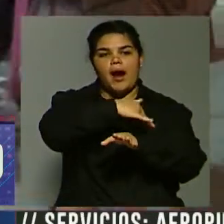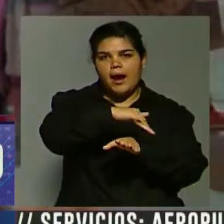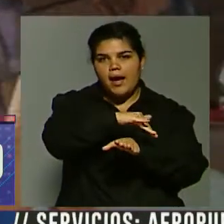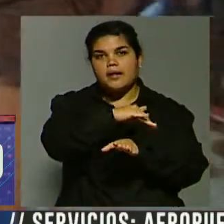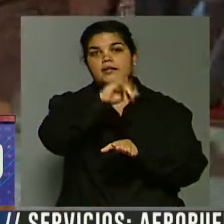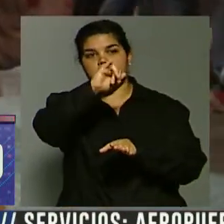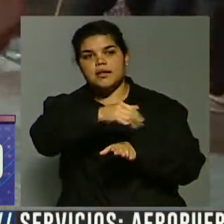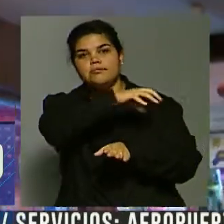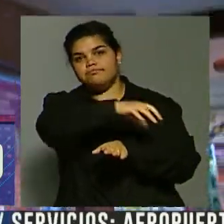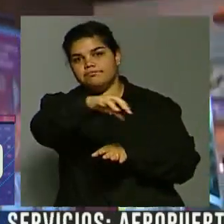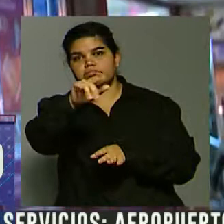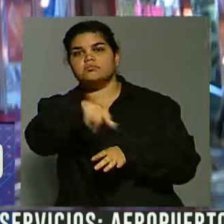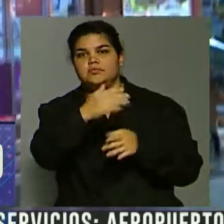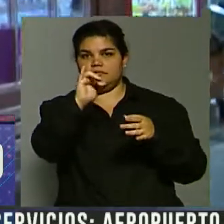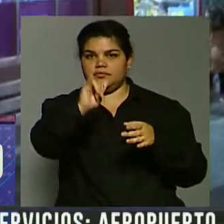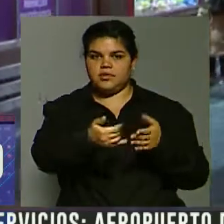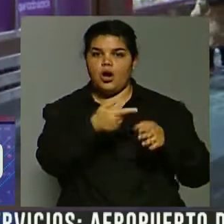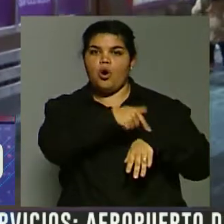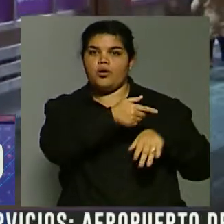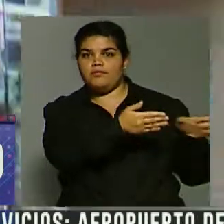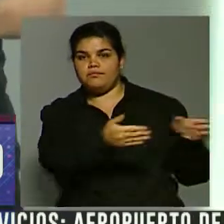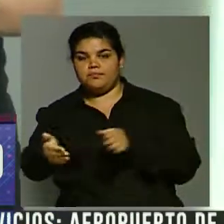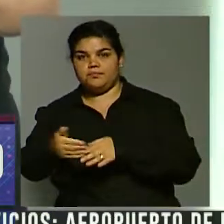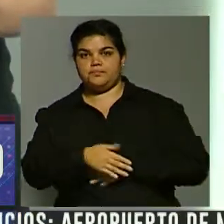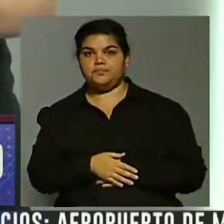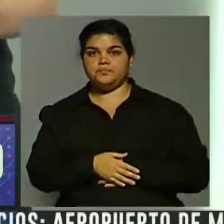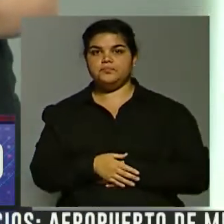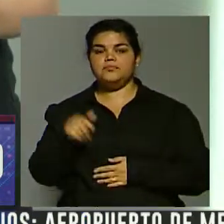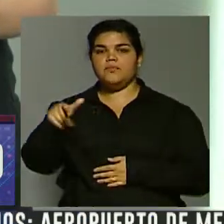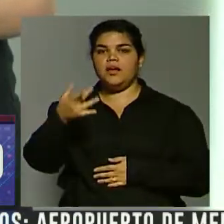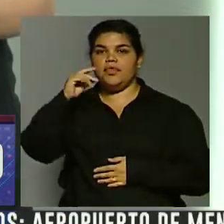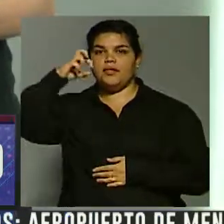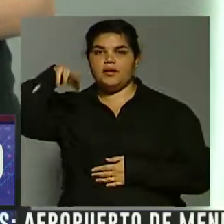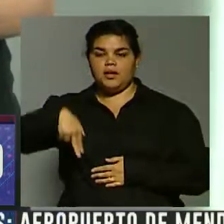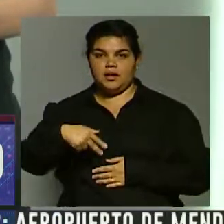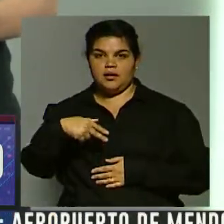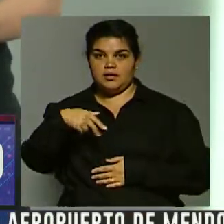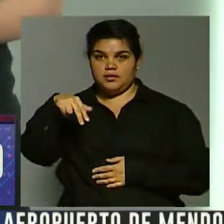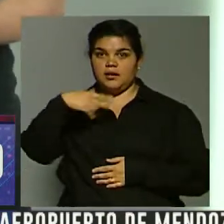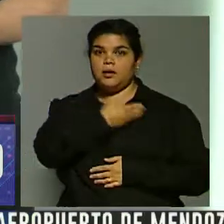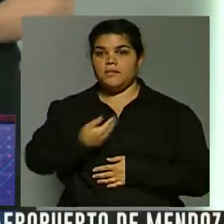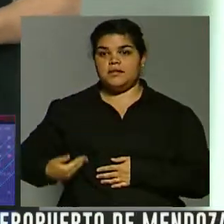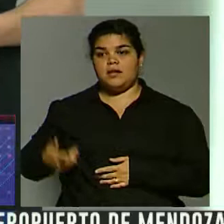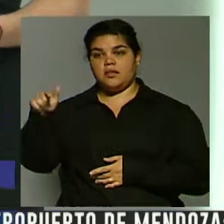a implementar el horario corrido en nuestra provincia. Adrián Alín, que es el presidente de CECITIS, nos decía.